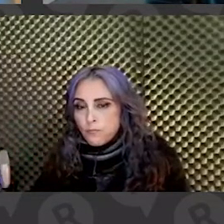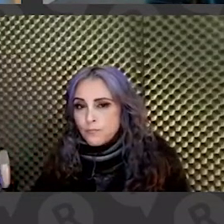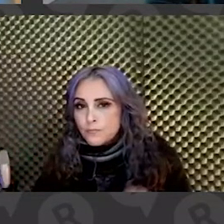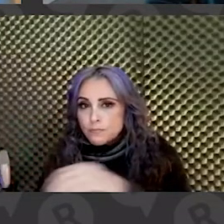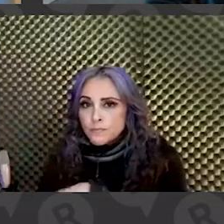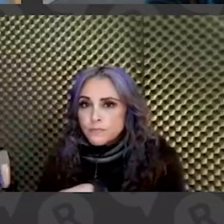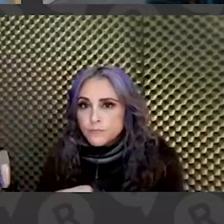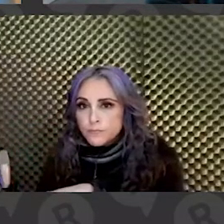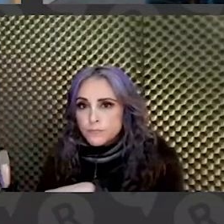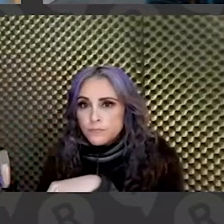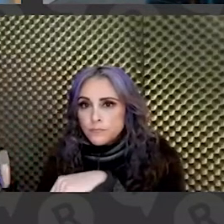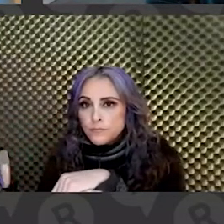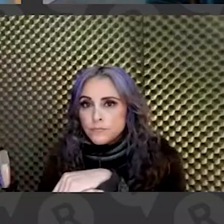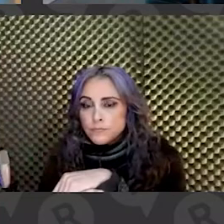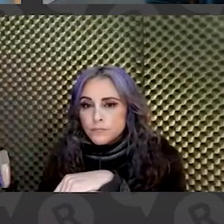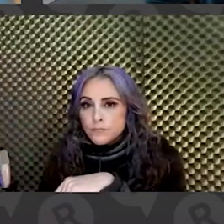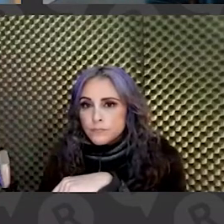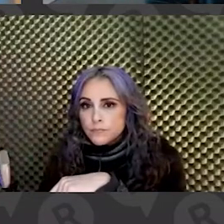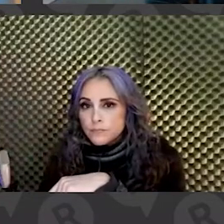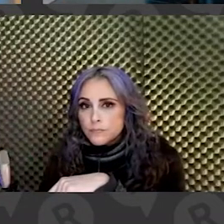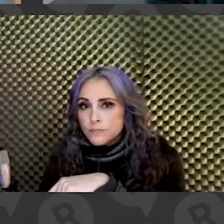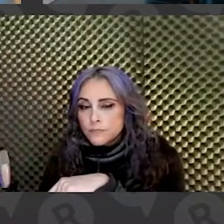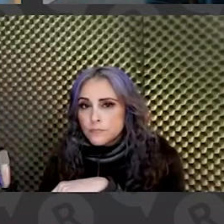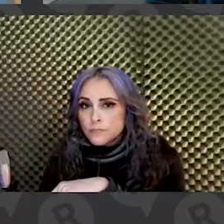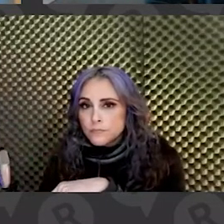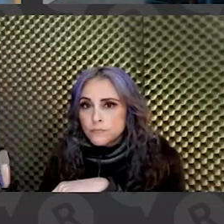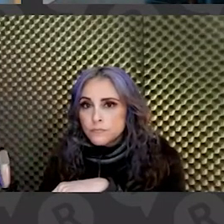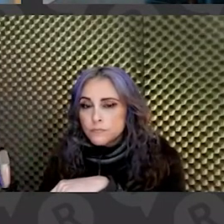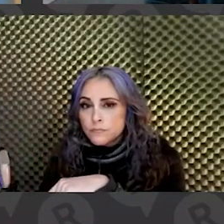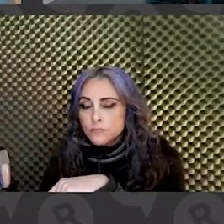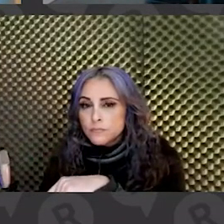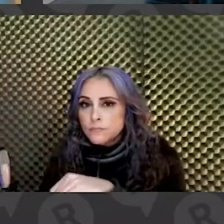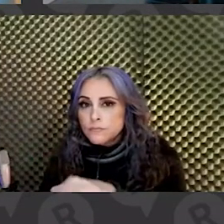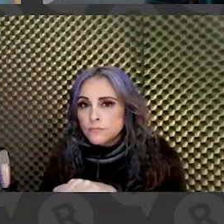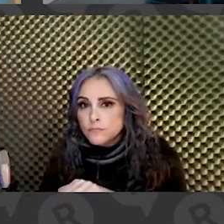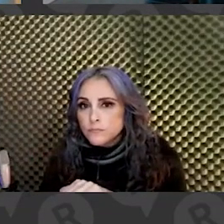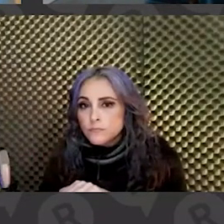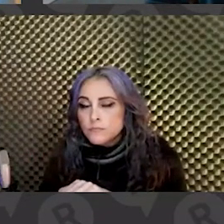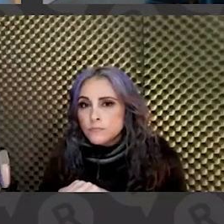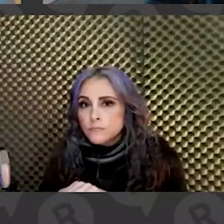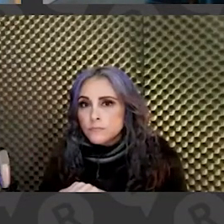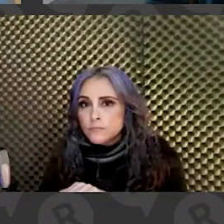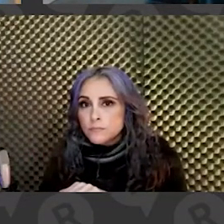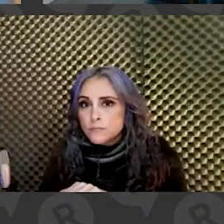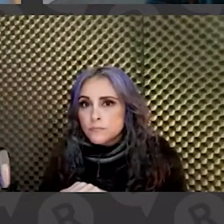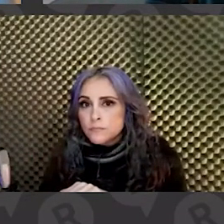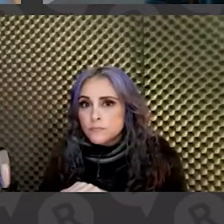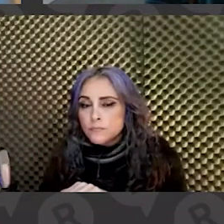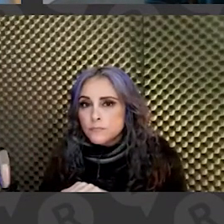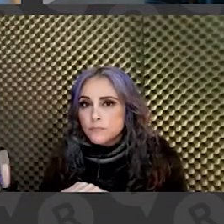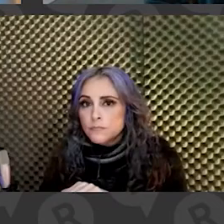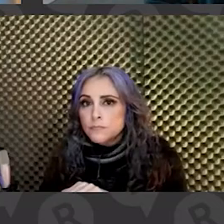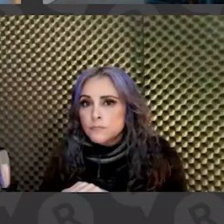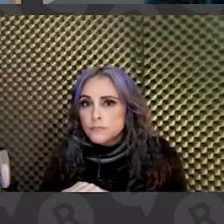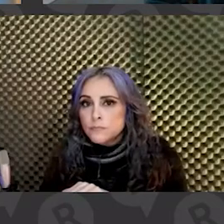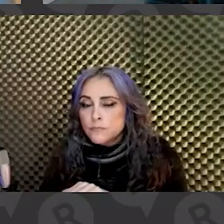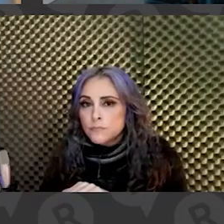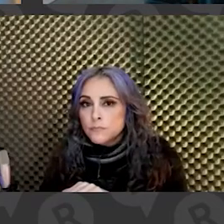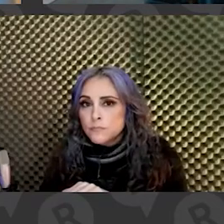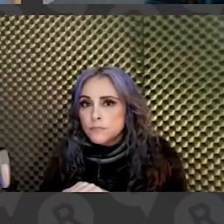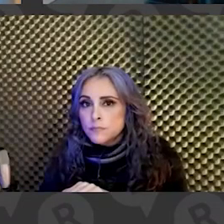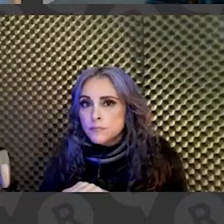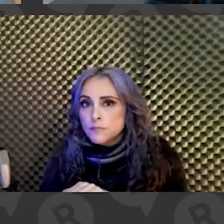Bueno, tú lo conoces bien desde su mullido sillón, pero ¿Qué onda con esta